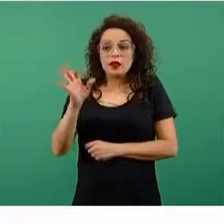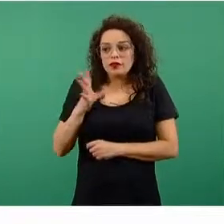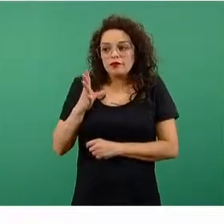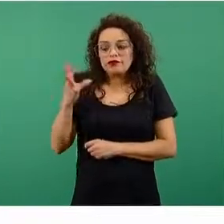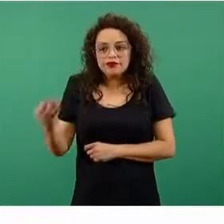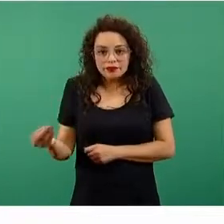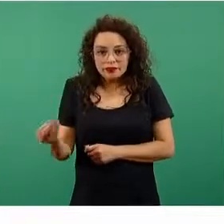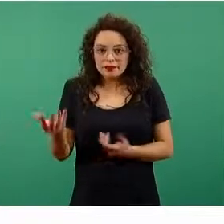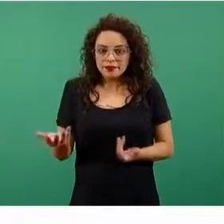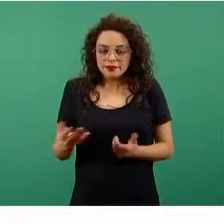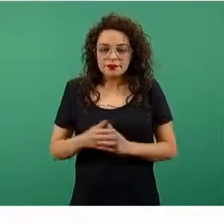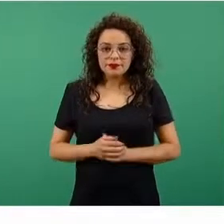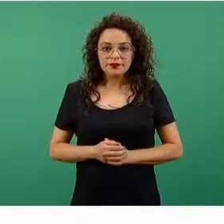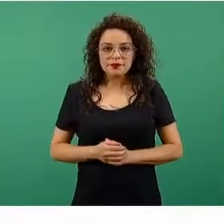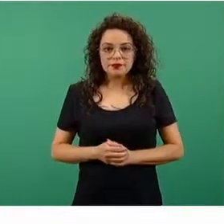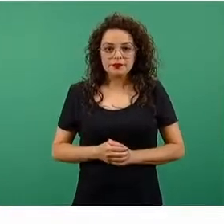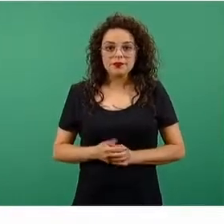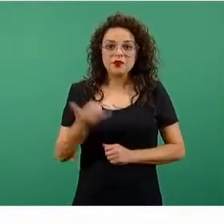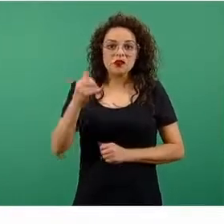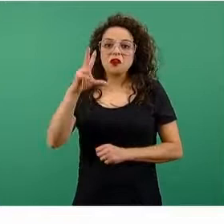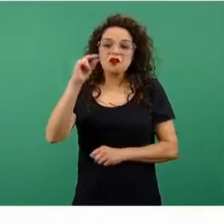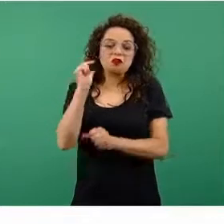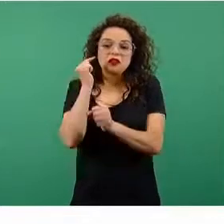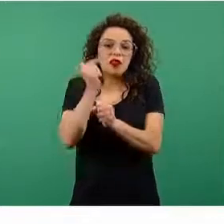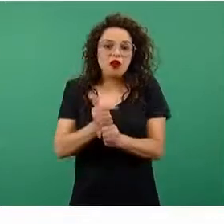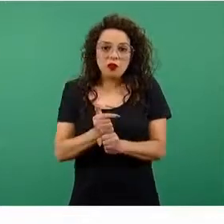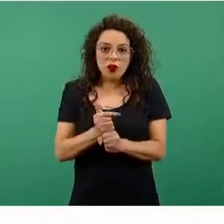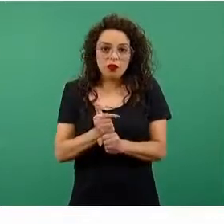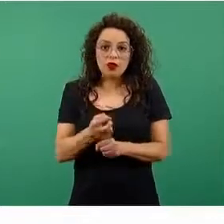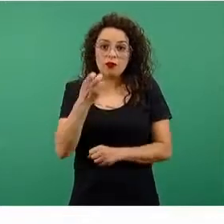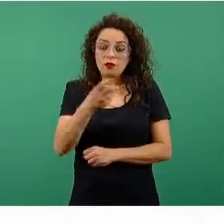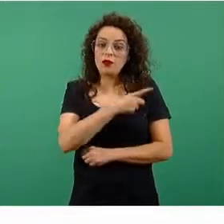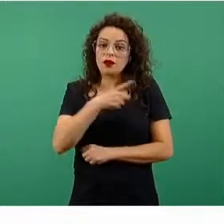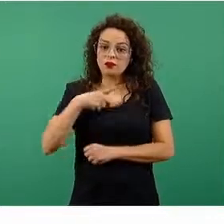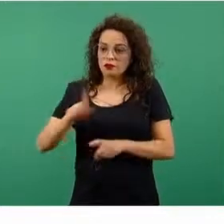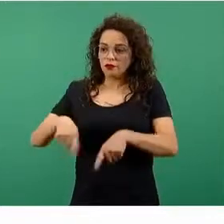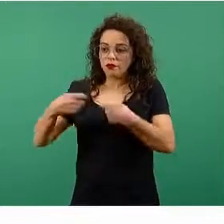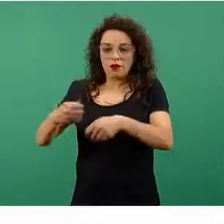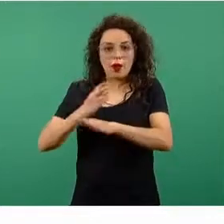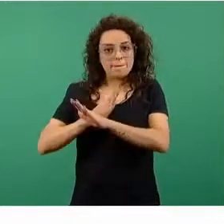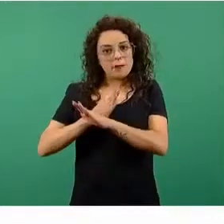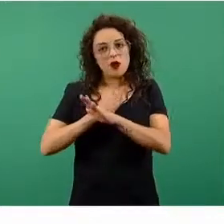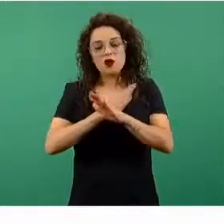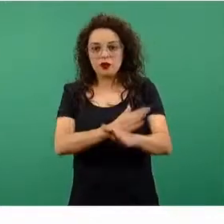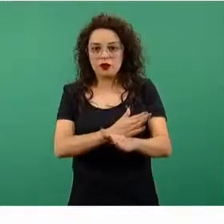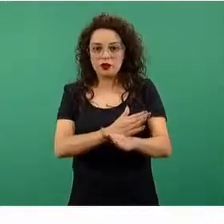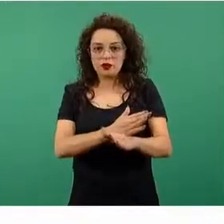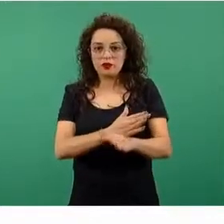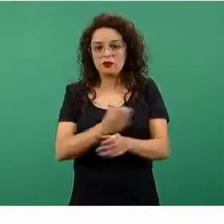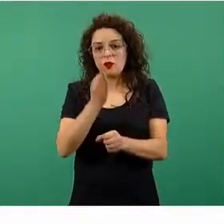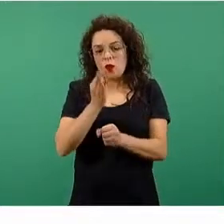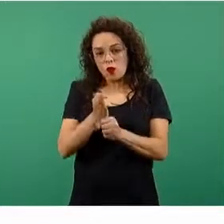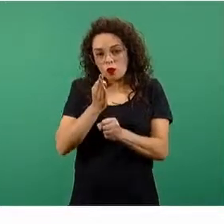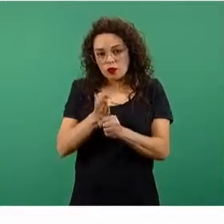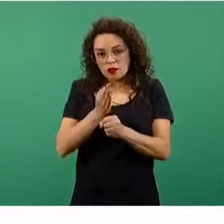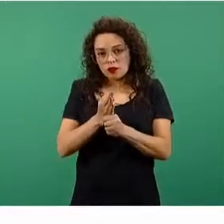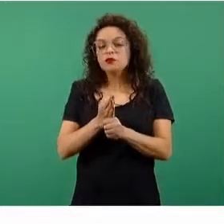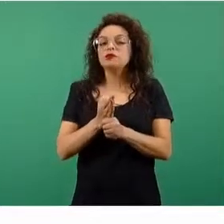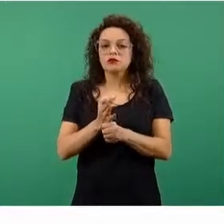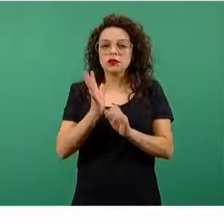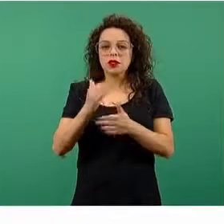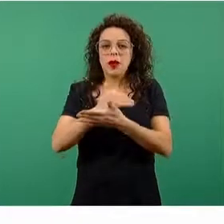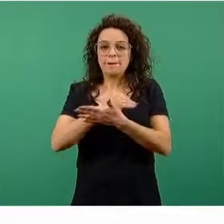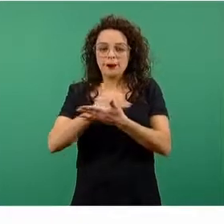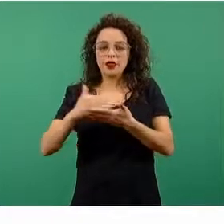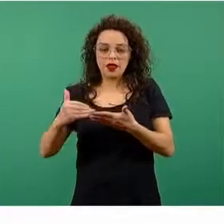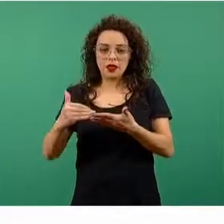sin necesariamente percatarse de ello, y también por eso deben ser protegidas y están siendo protegidas. Tenemos ya un